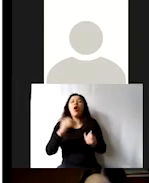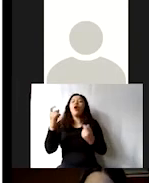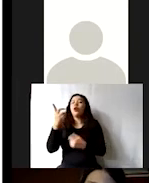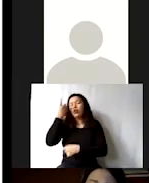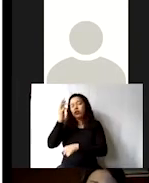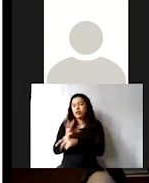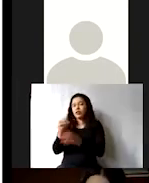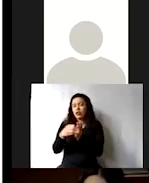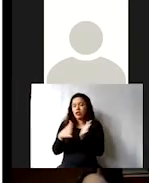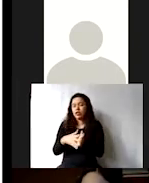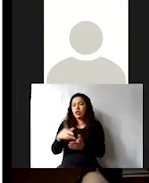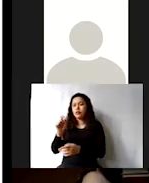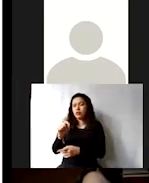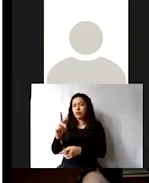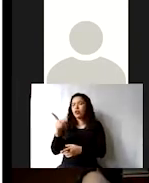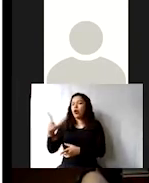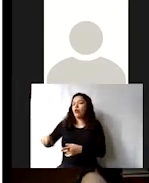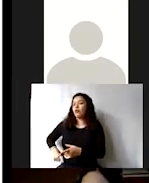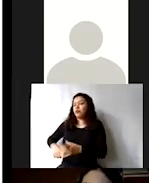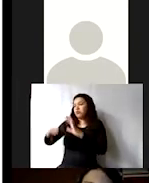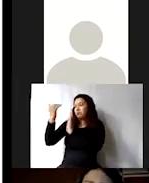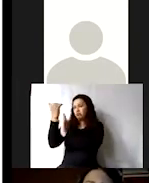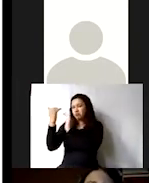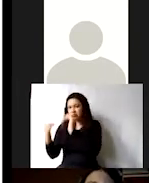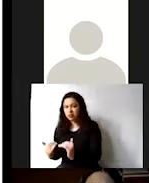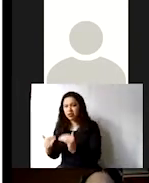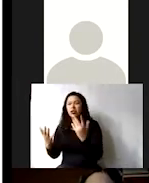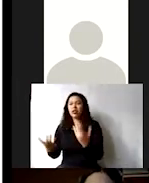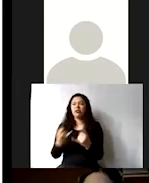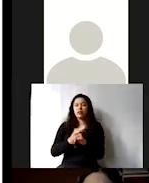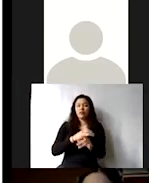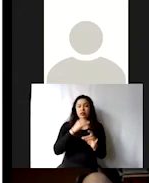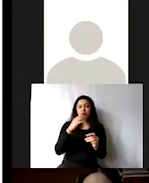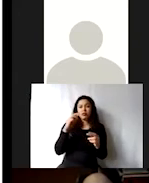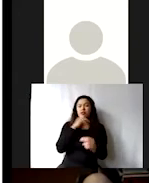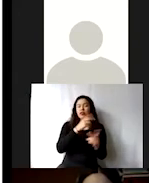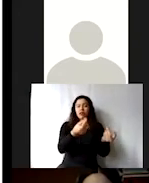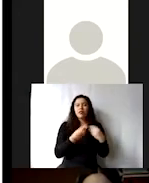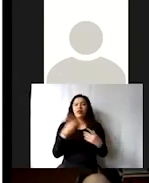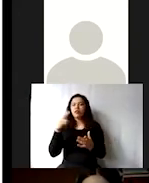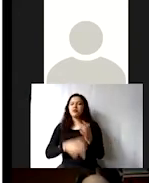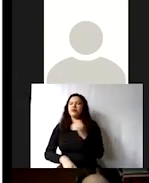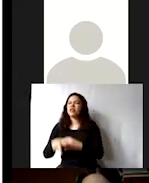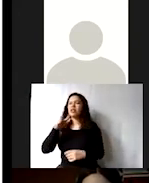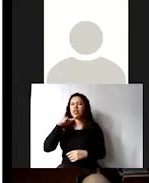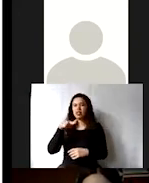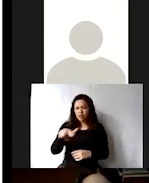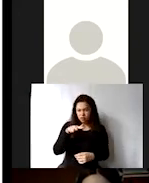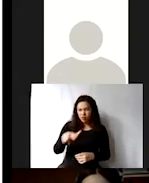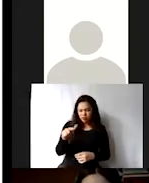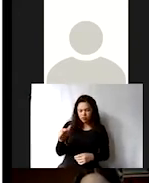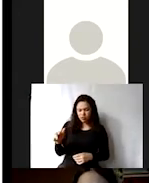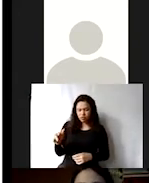2030. A veces nos llega la información más rápido. A mí me pasó en 2018, que es cuando